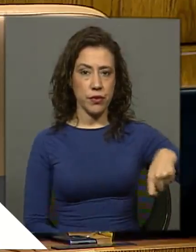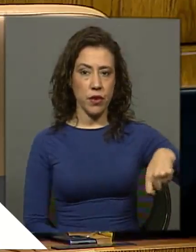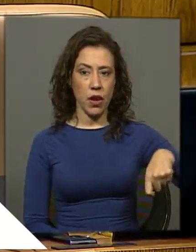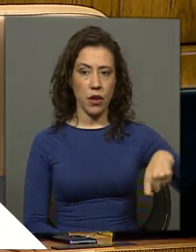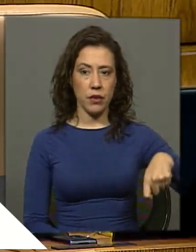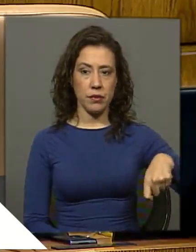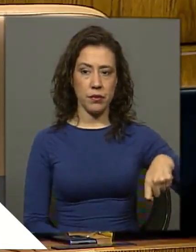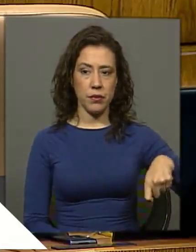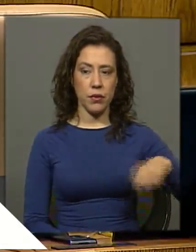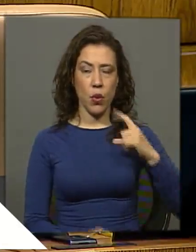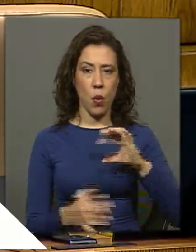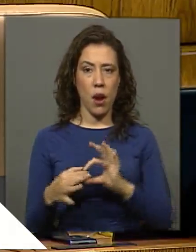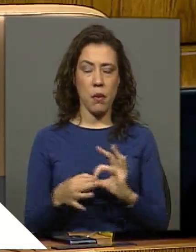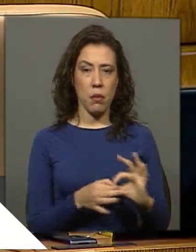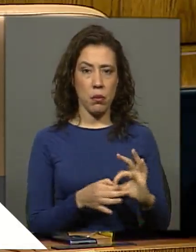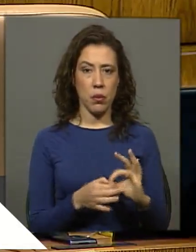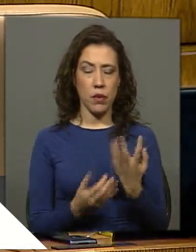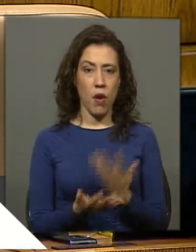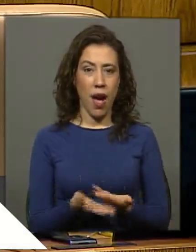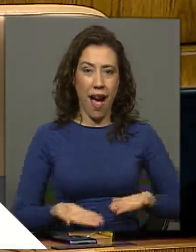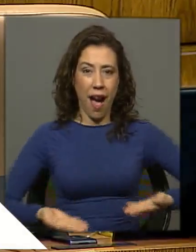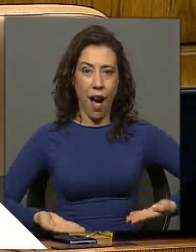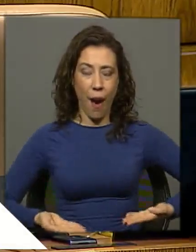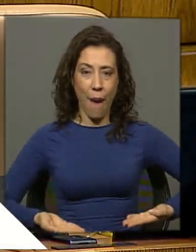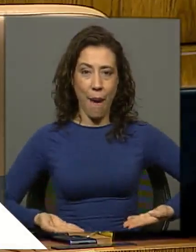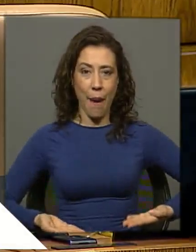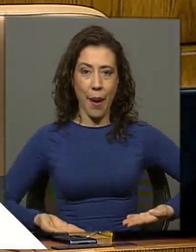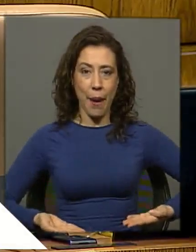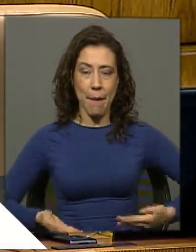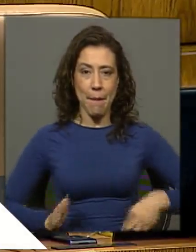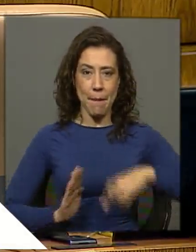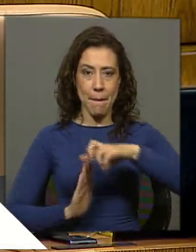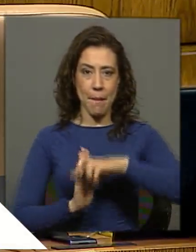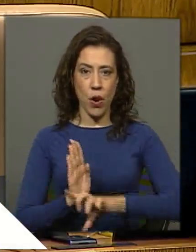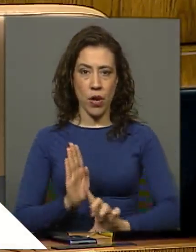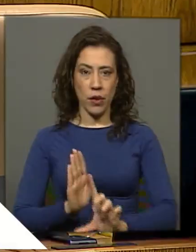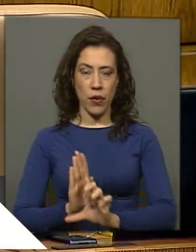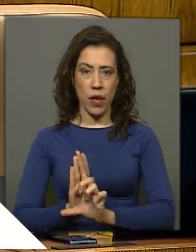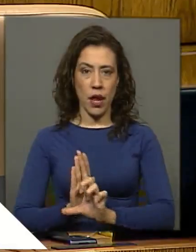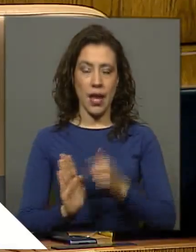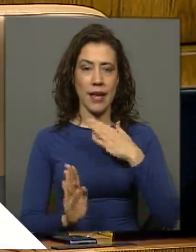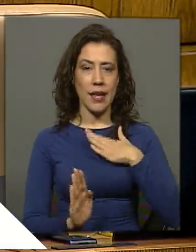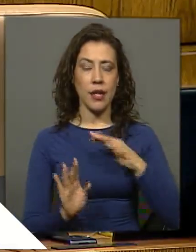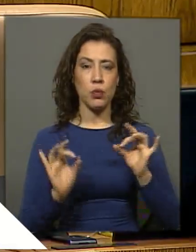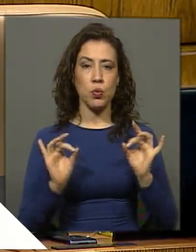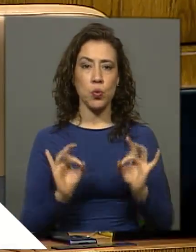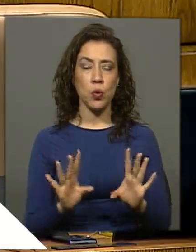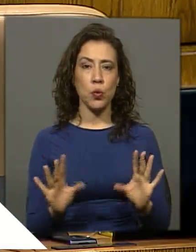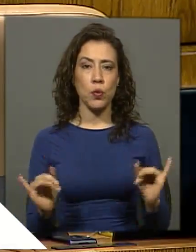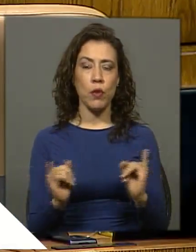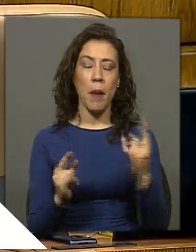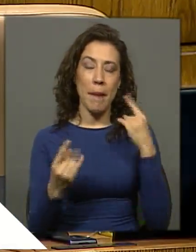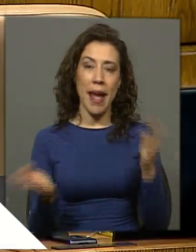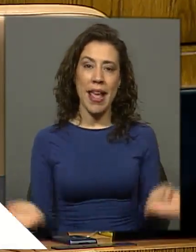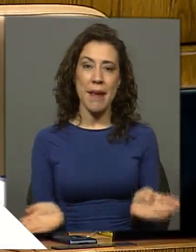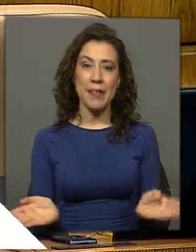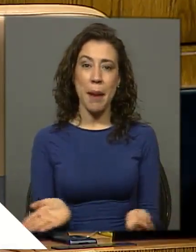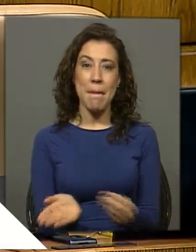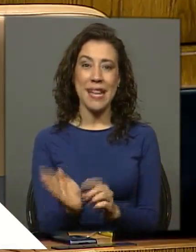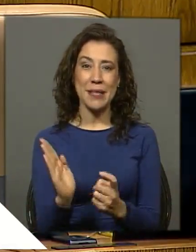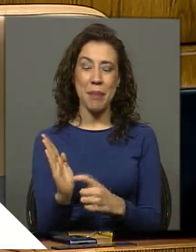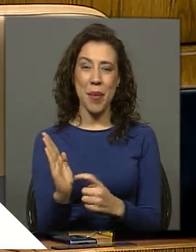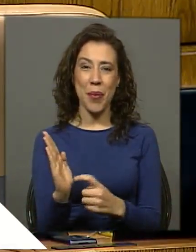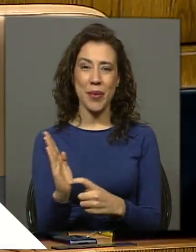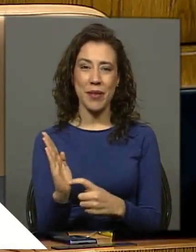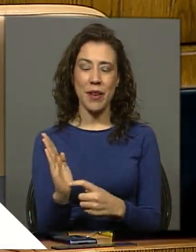qué razón tiene hoy día en un proyecto de ley que busca establecer medidas para impulsar la productividad